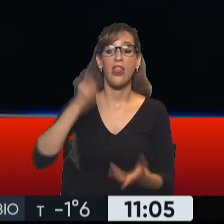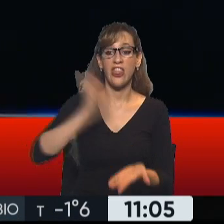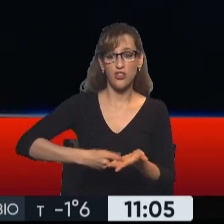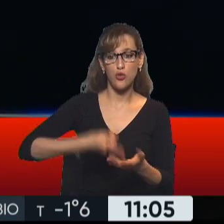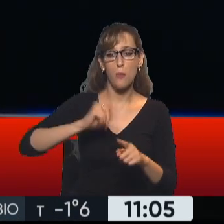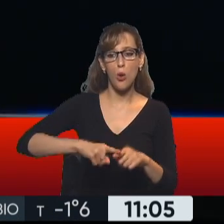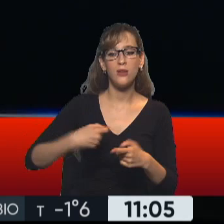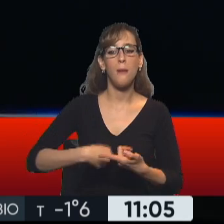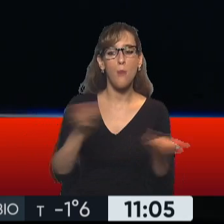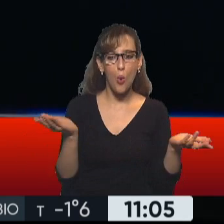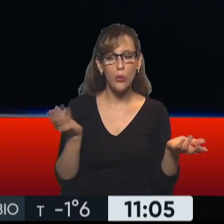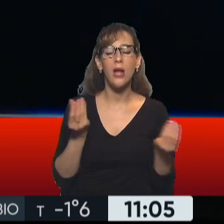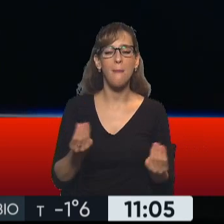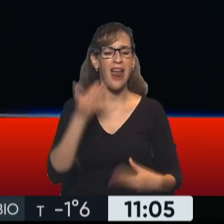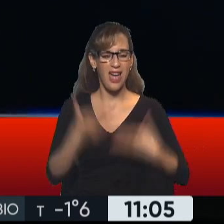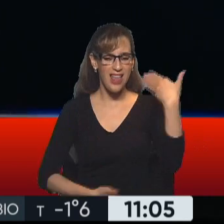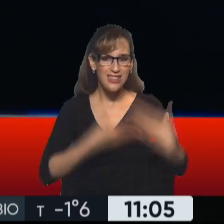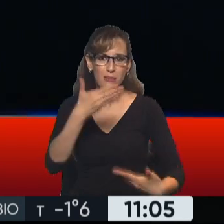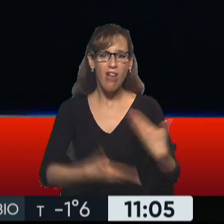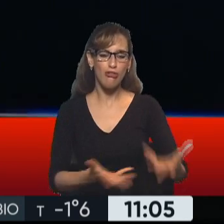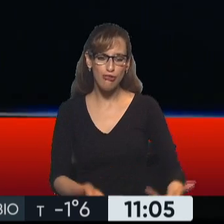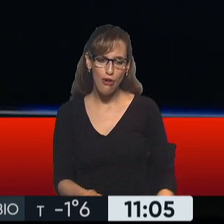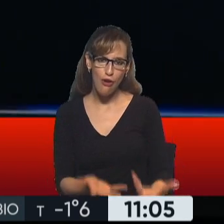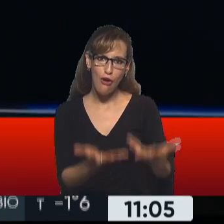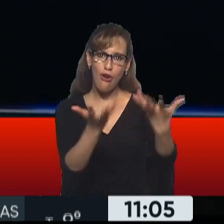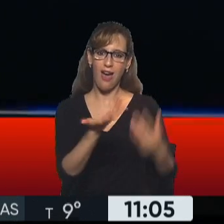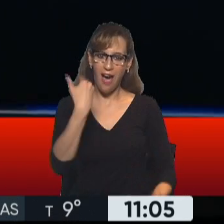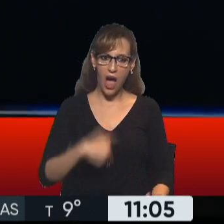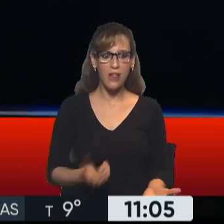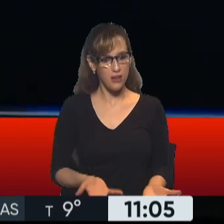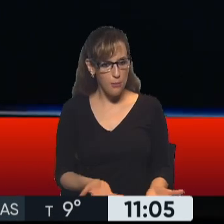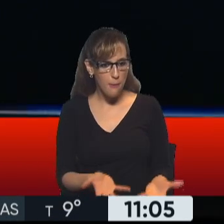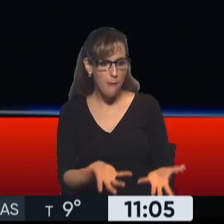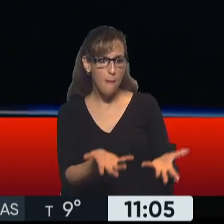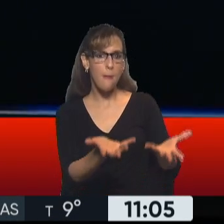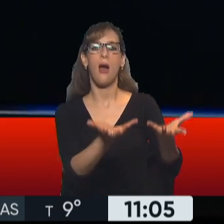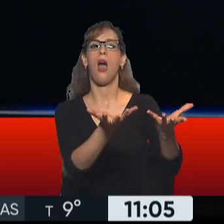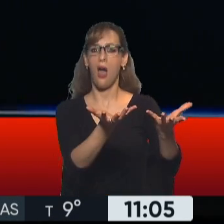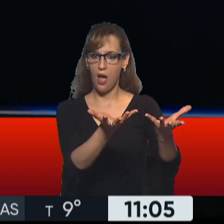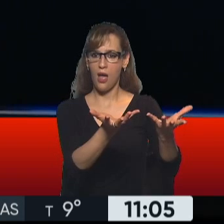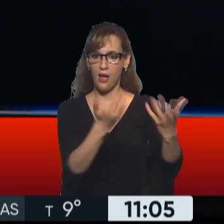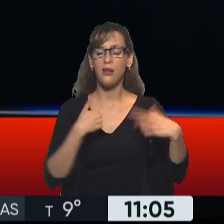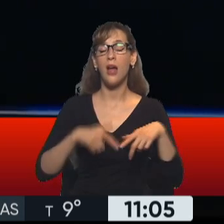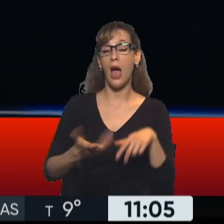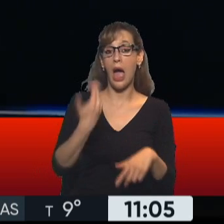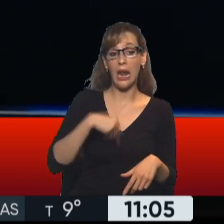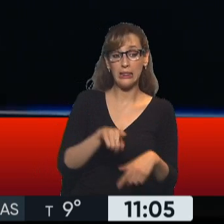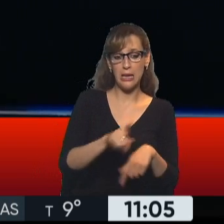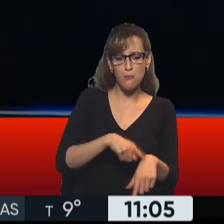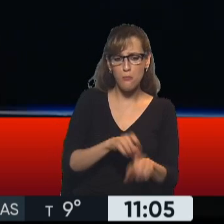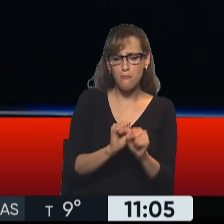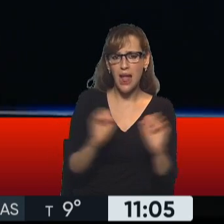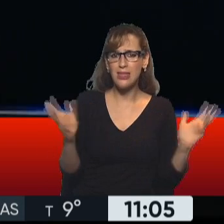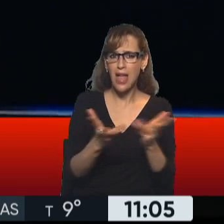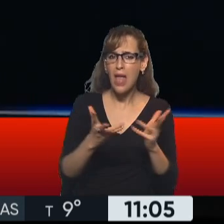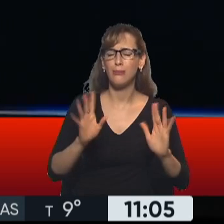marco del crecimiento que ha venido experimentando la Argentina. La Argentina en plena situación de pandemia, con todas